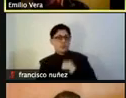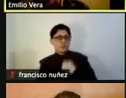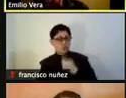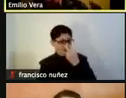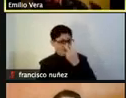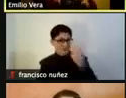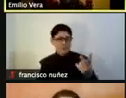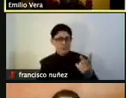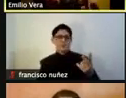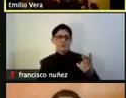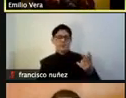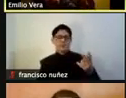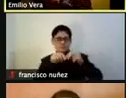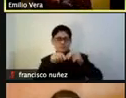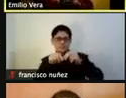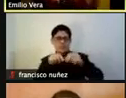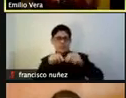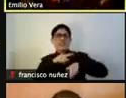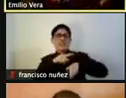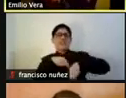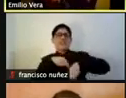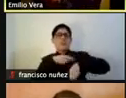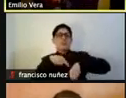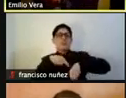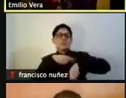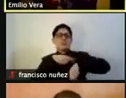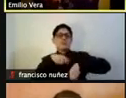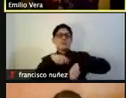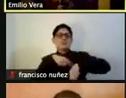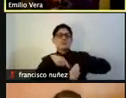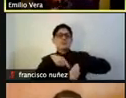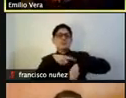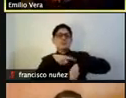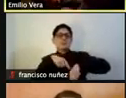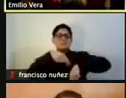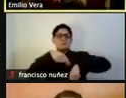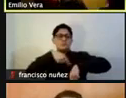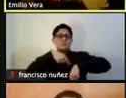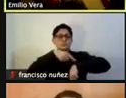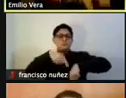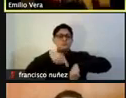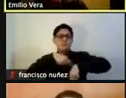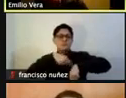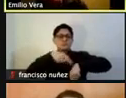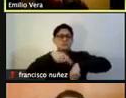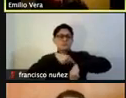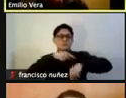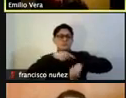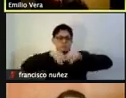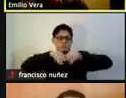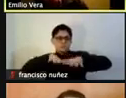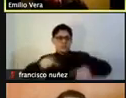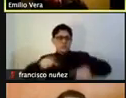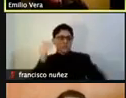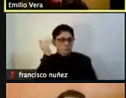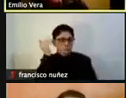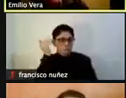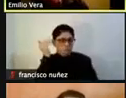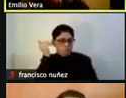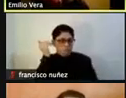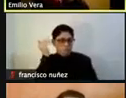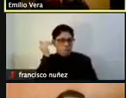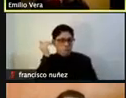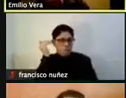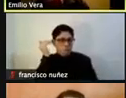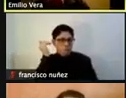Claro, si alguien que no sabe del tema mira esto, no entiende, claro, pero es